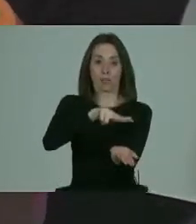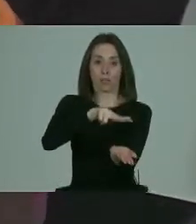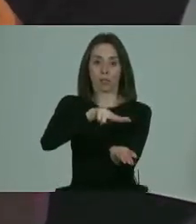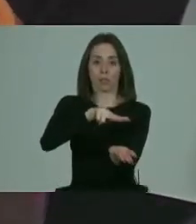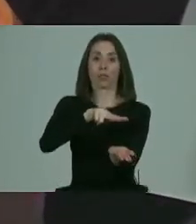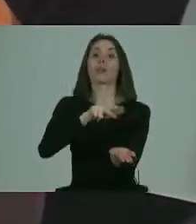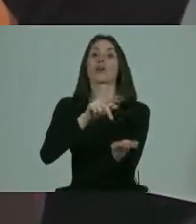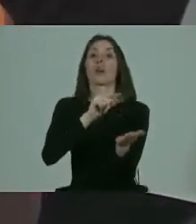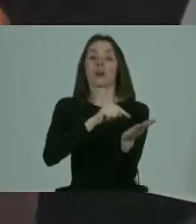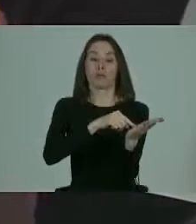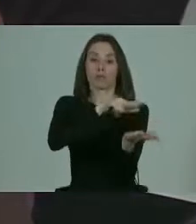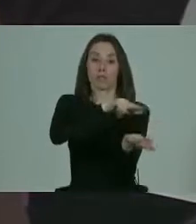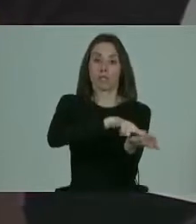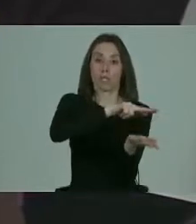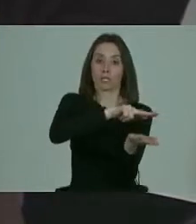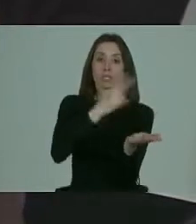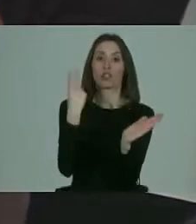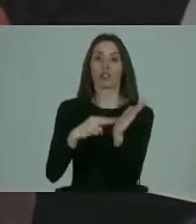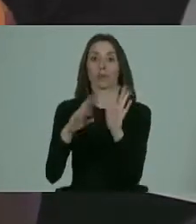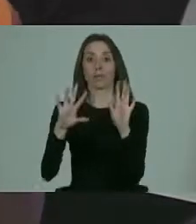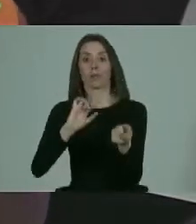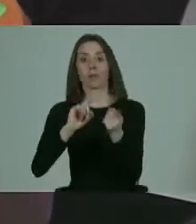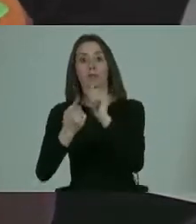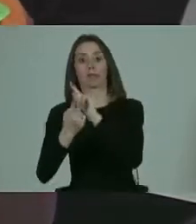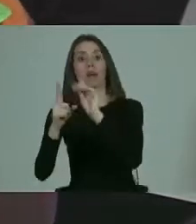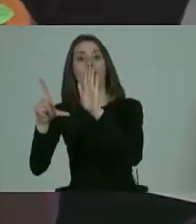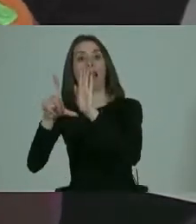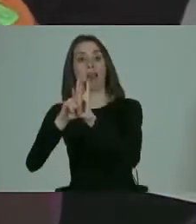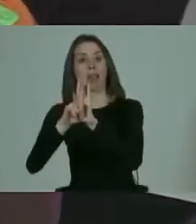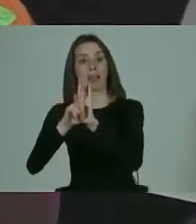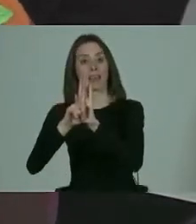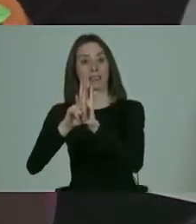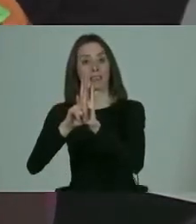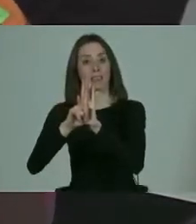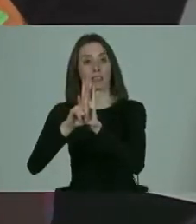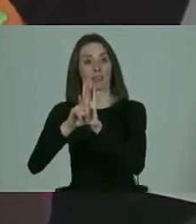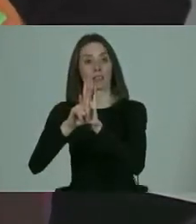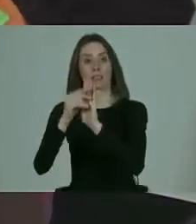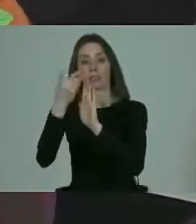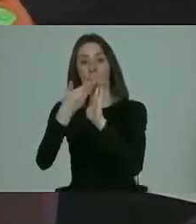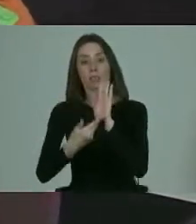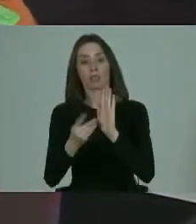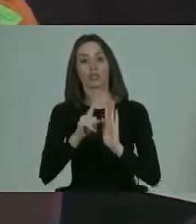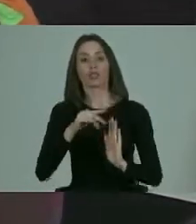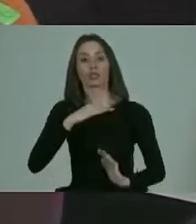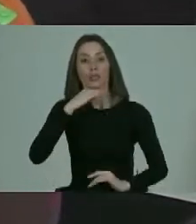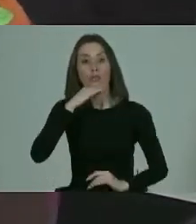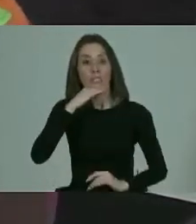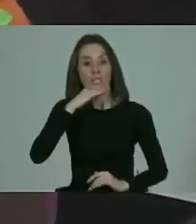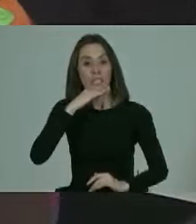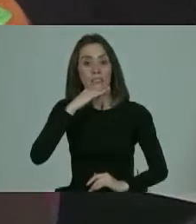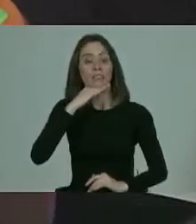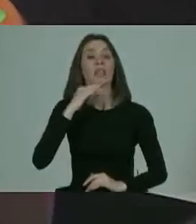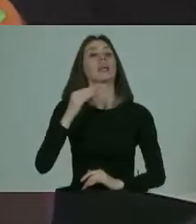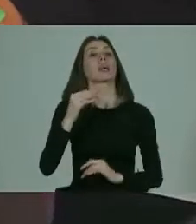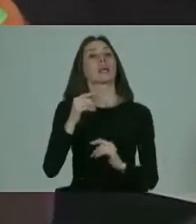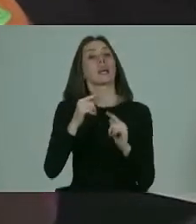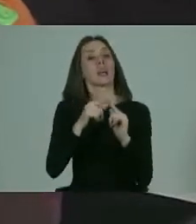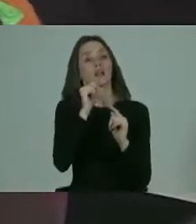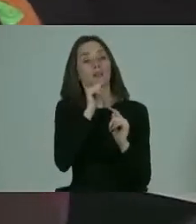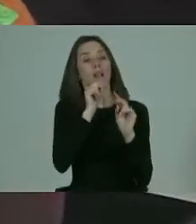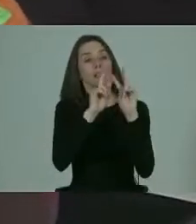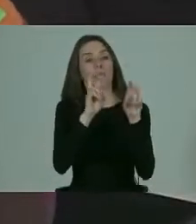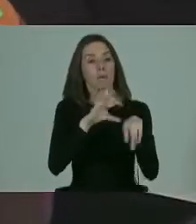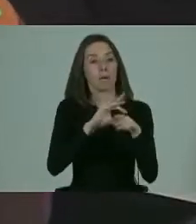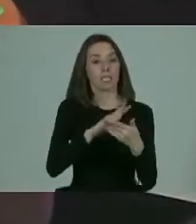aprobó la ratificación en el año 2010 la ley que por supuesto es insuficiente nuestro entender que tiene vacíos no son en el tema de salud